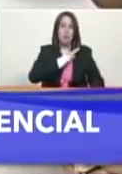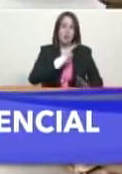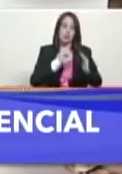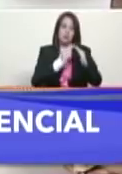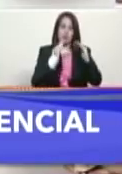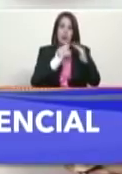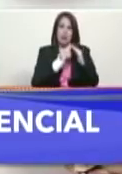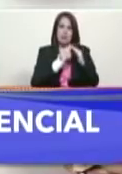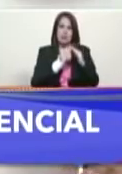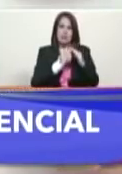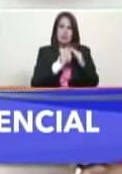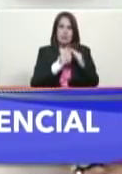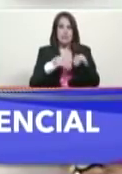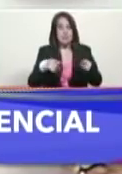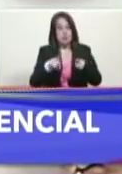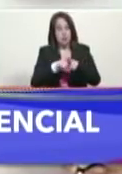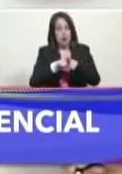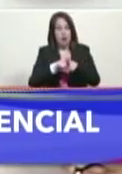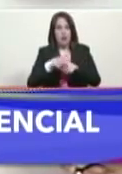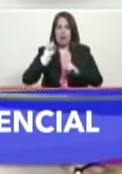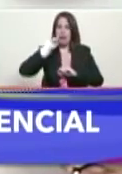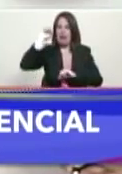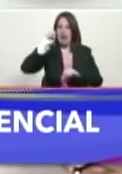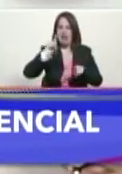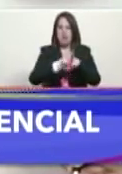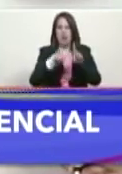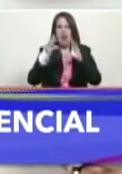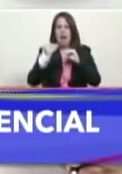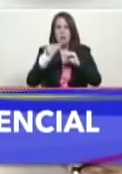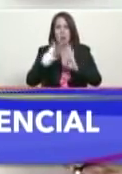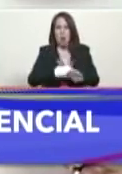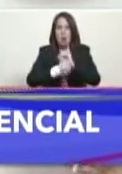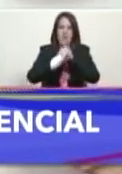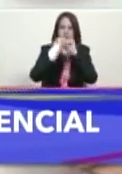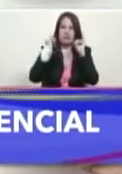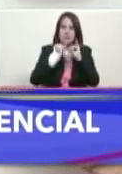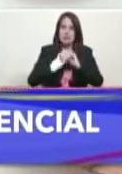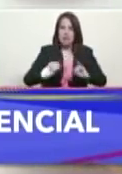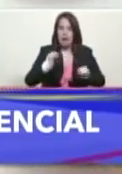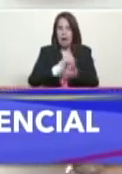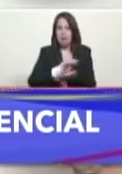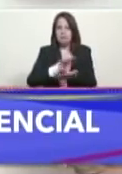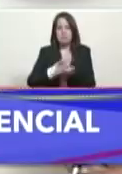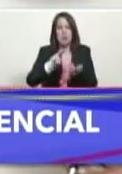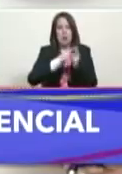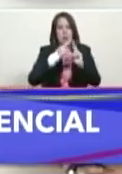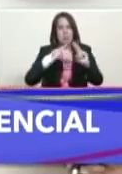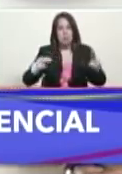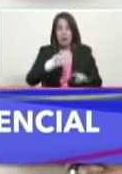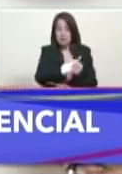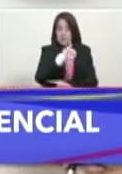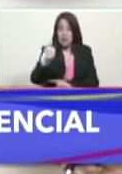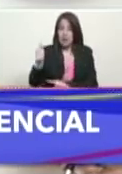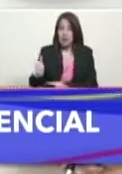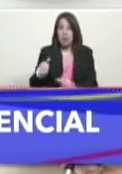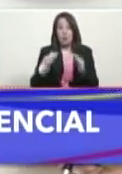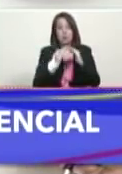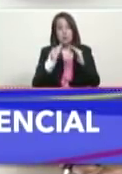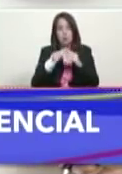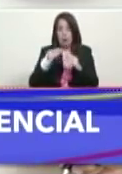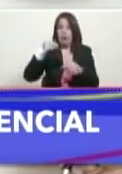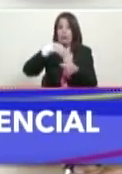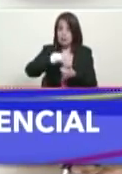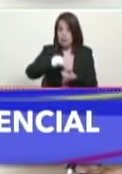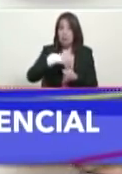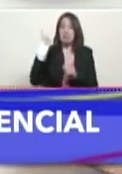hablo de victoria, hablo de felicidad, de tranquilidad, de paz para los hogares venezolanos, para ustedes, compatriotas, porque tienen derecho a